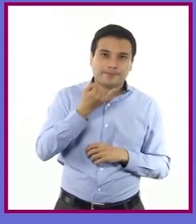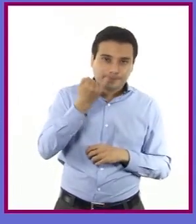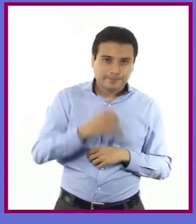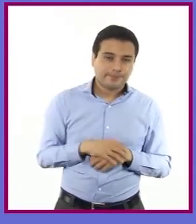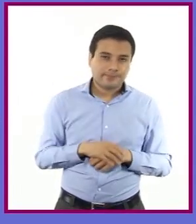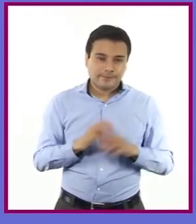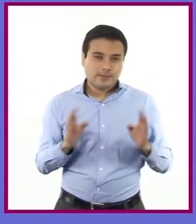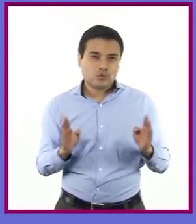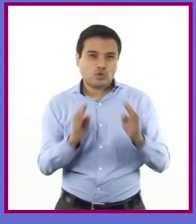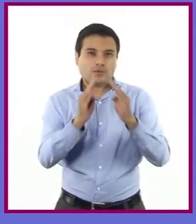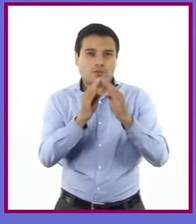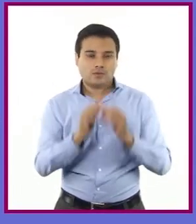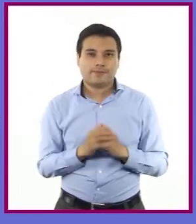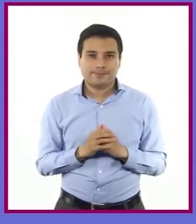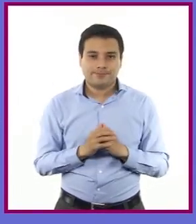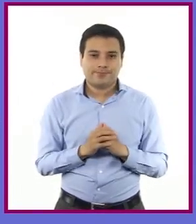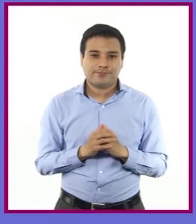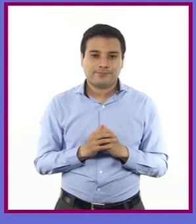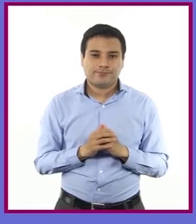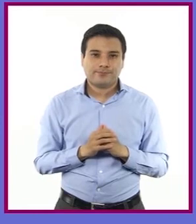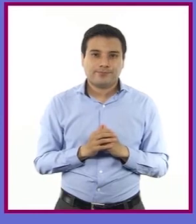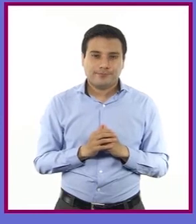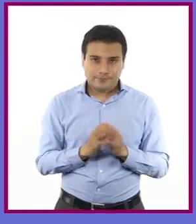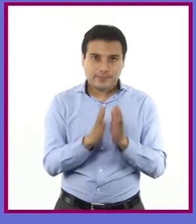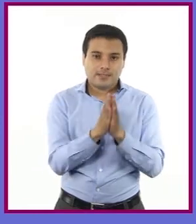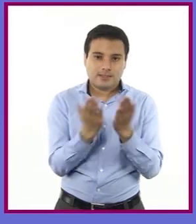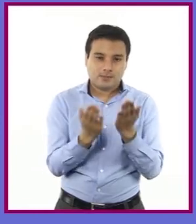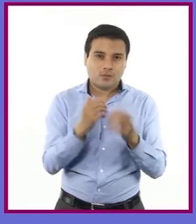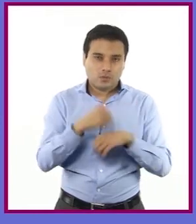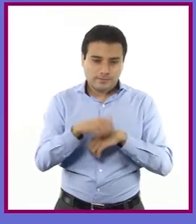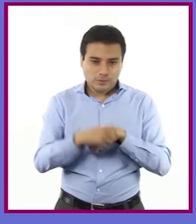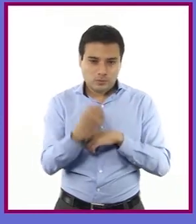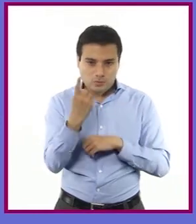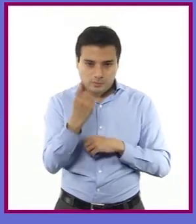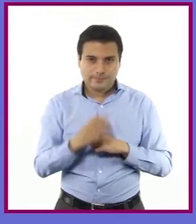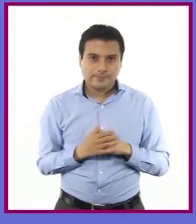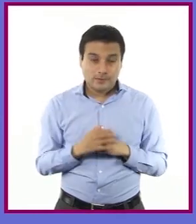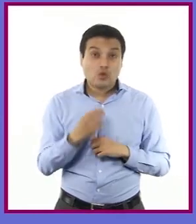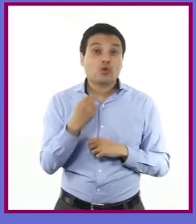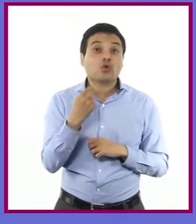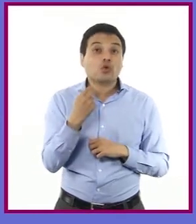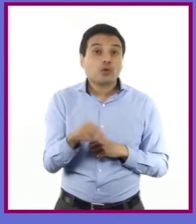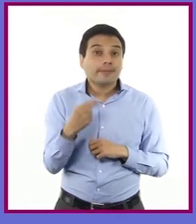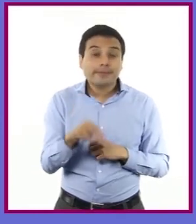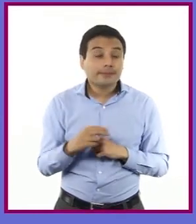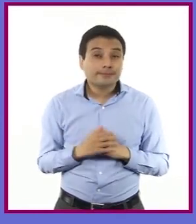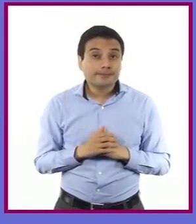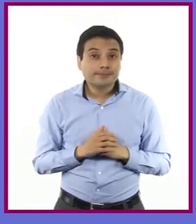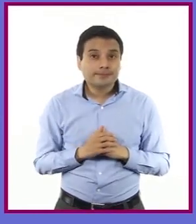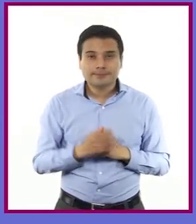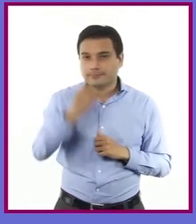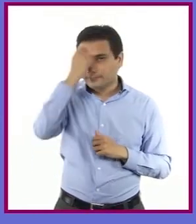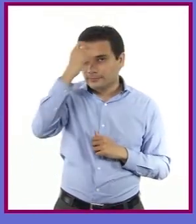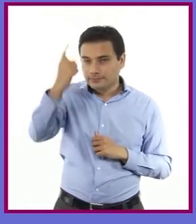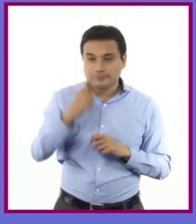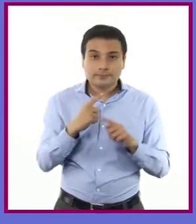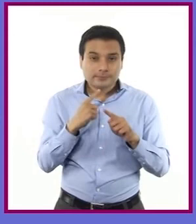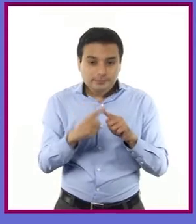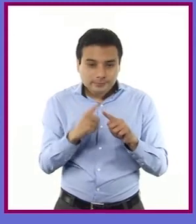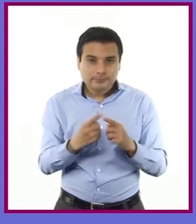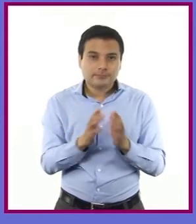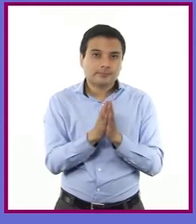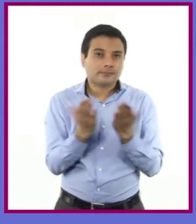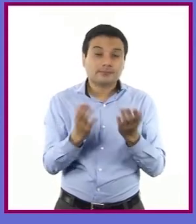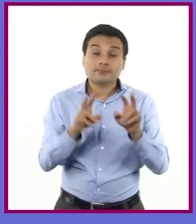arqueológica. La fuente 1, que tendríamos que poner el nombre del autor y el título